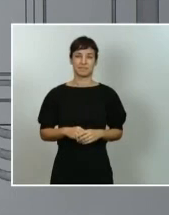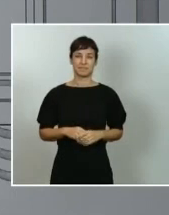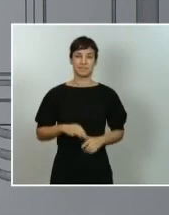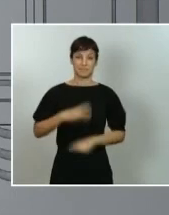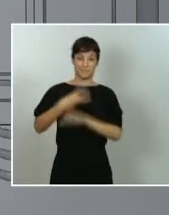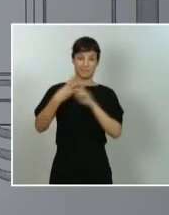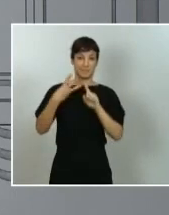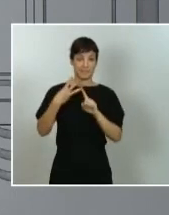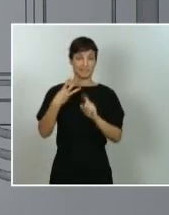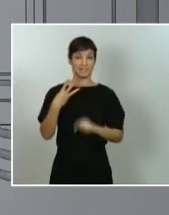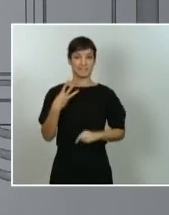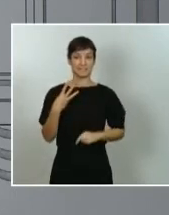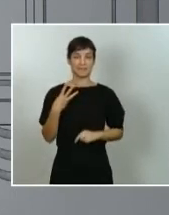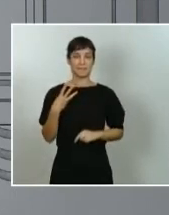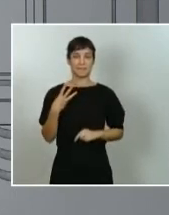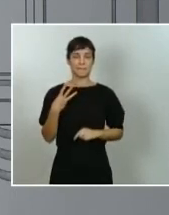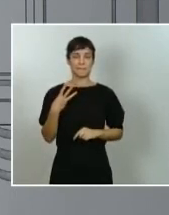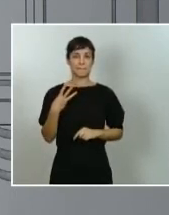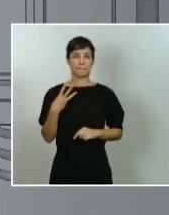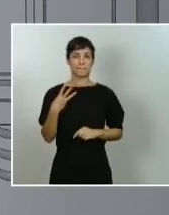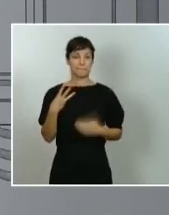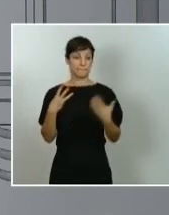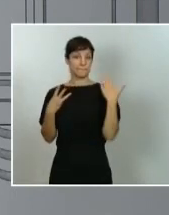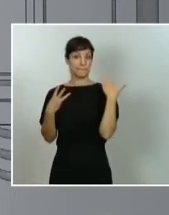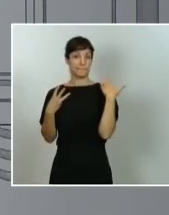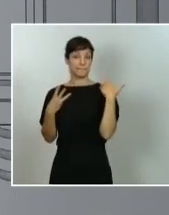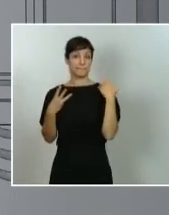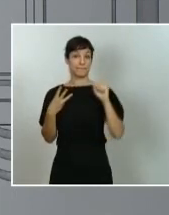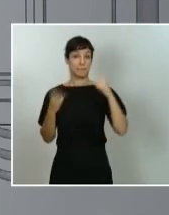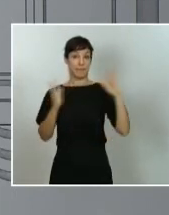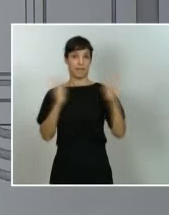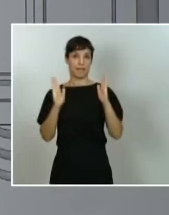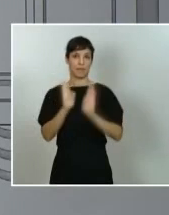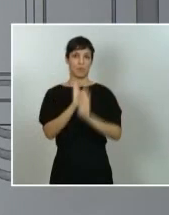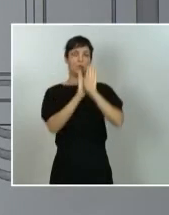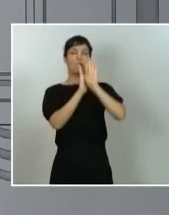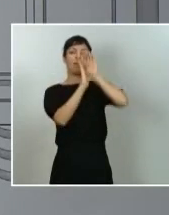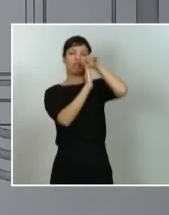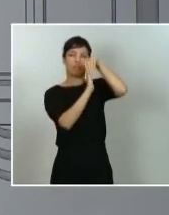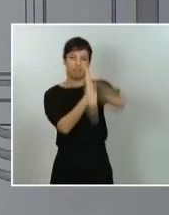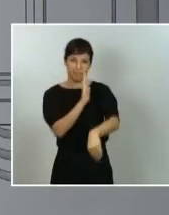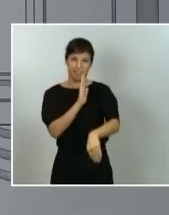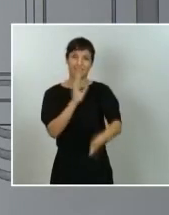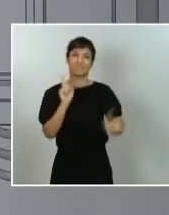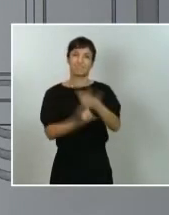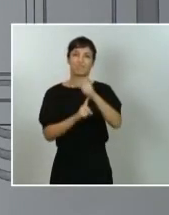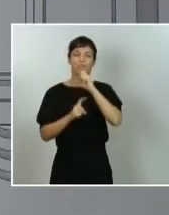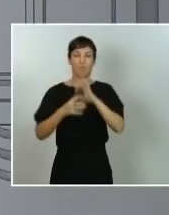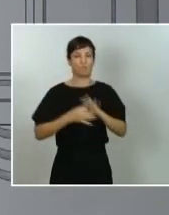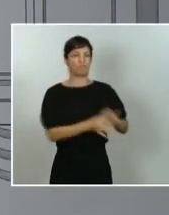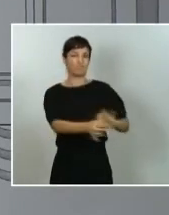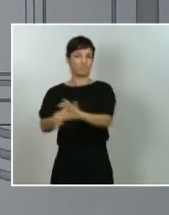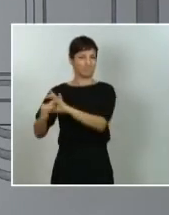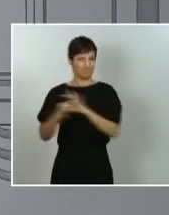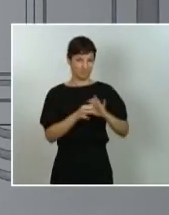están cansados, ¿no? Entonces, yo creo que lo fundamental fue eso, fue la respuesta de los sanitarios, fue también la capacidad que tuvieron los hospitales, eso es muy importante, la capacidad que